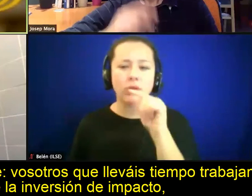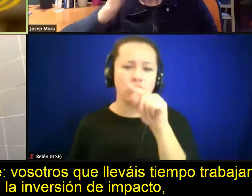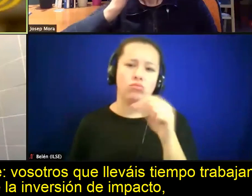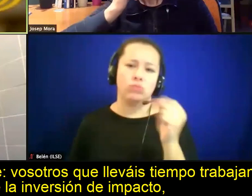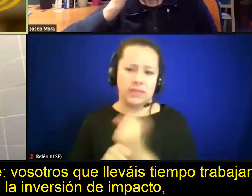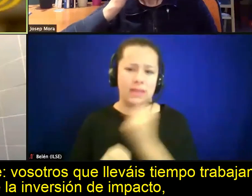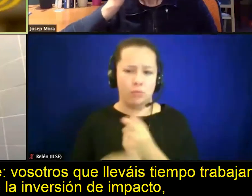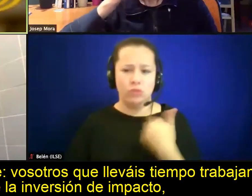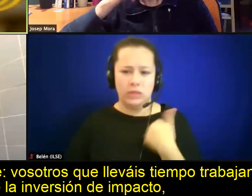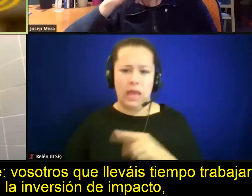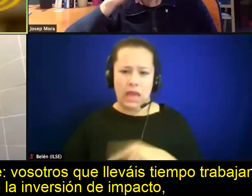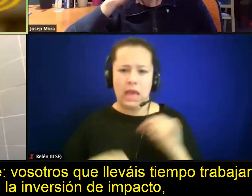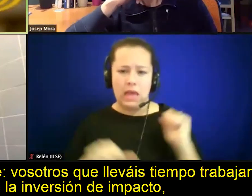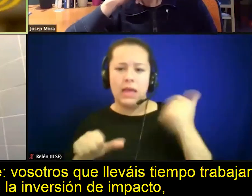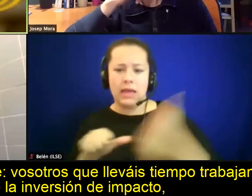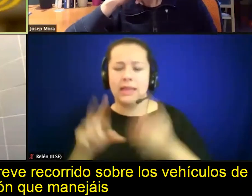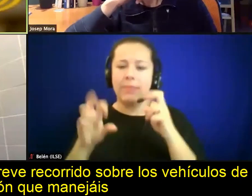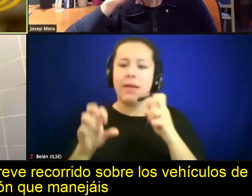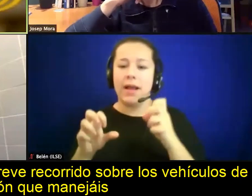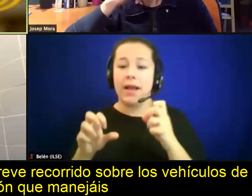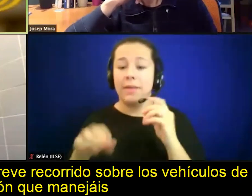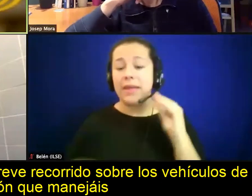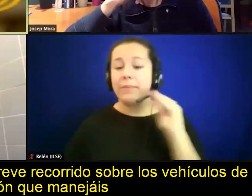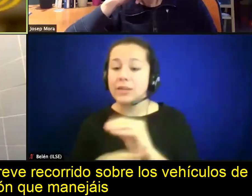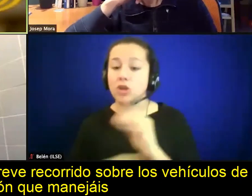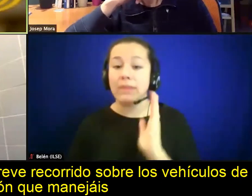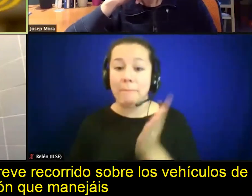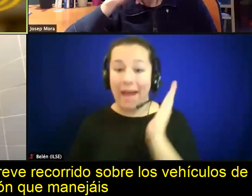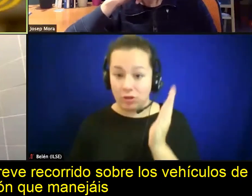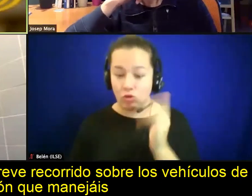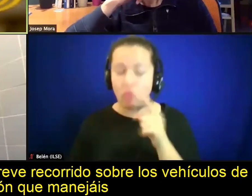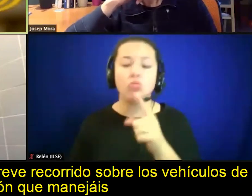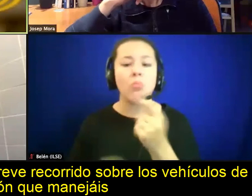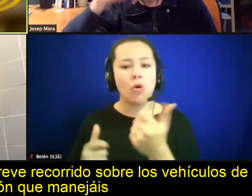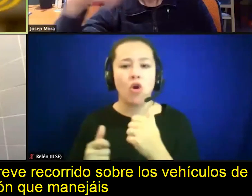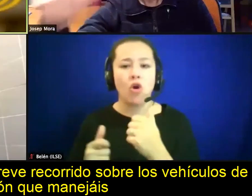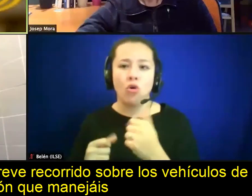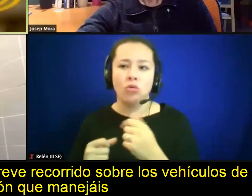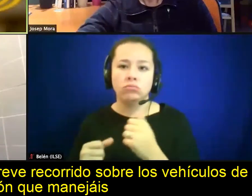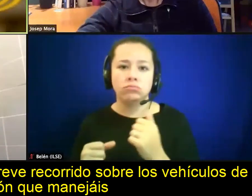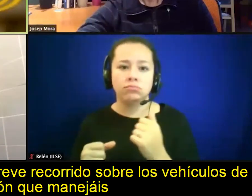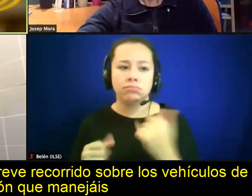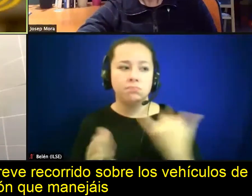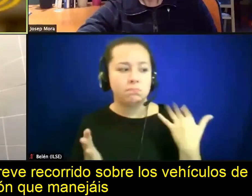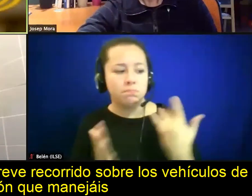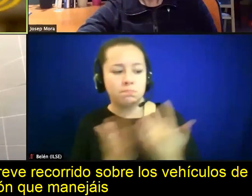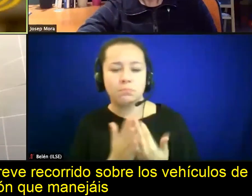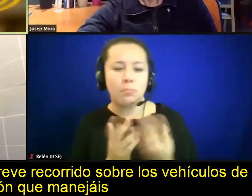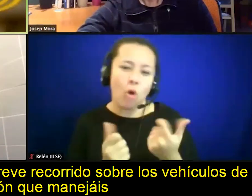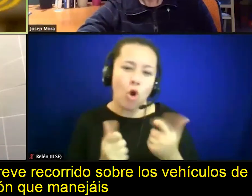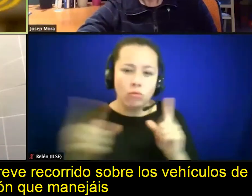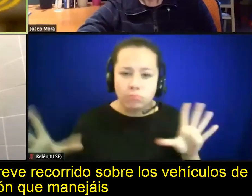de impacto, pues que nos hicieras un breve recorrido sobre los vehículos de inversión